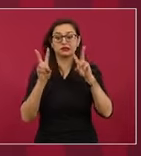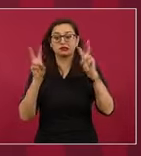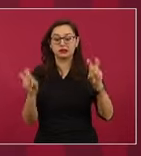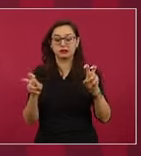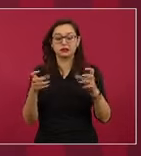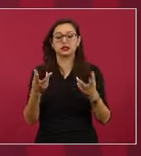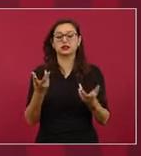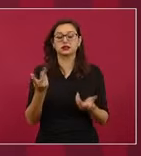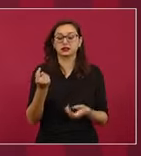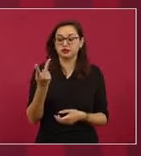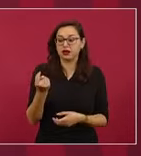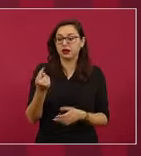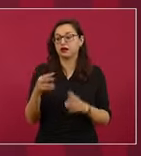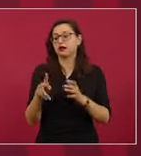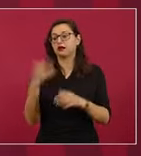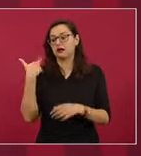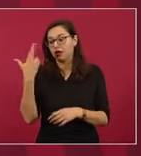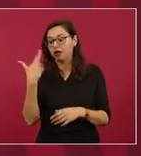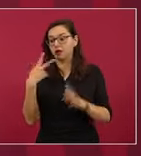medios de información